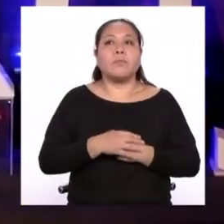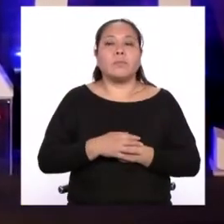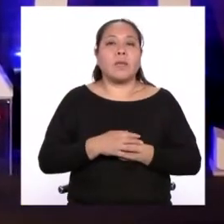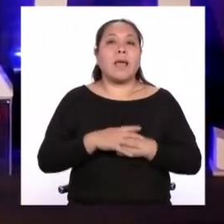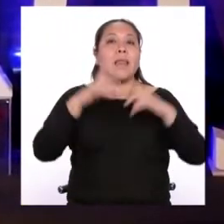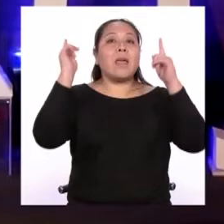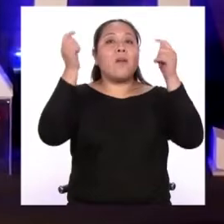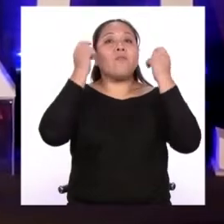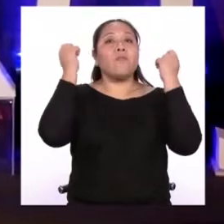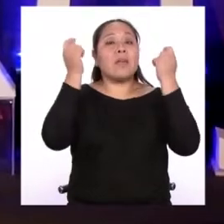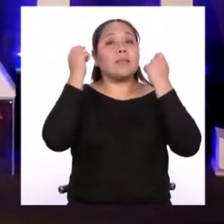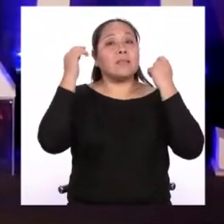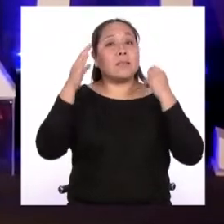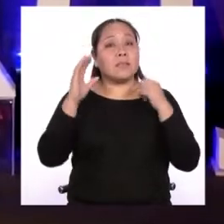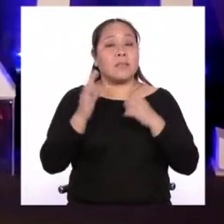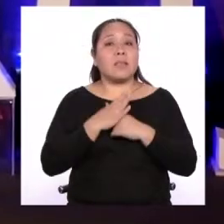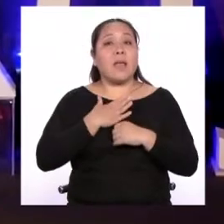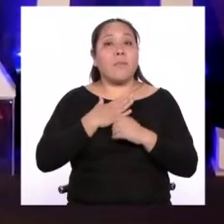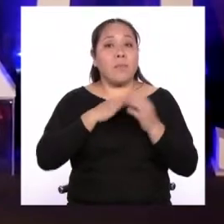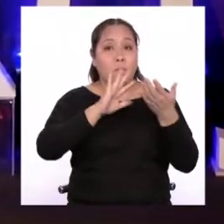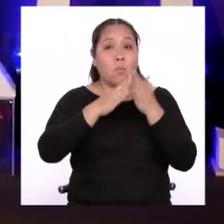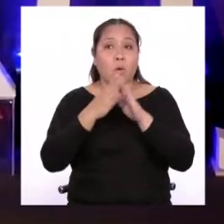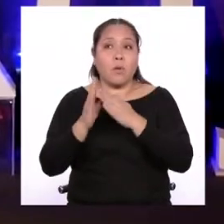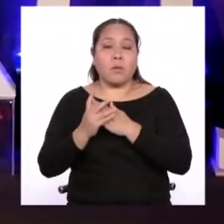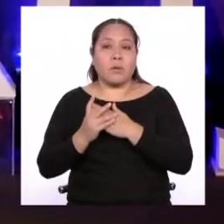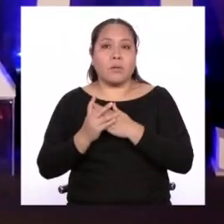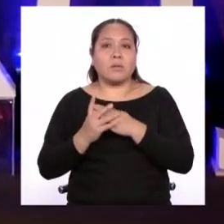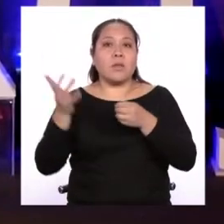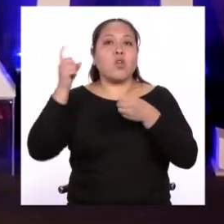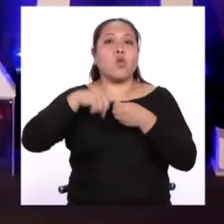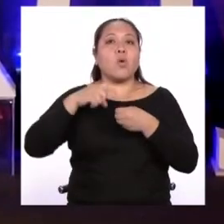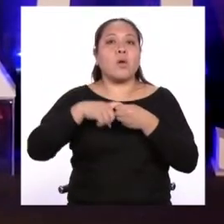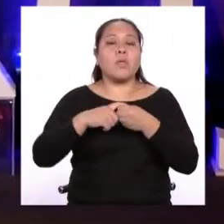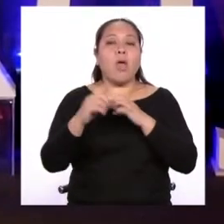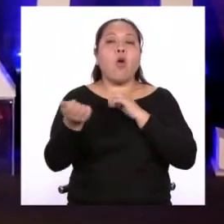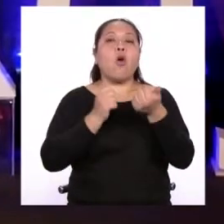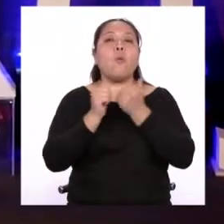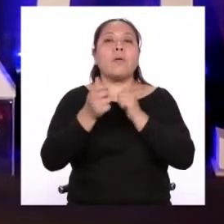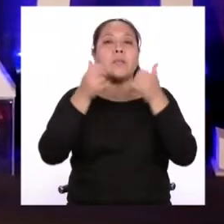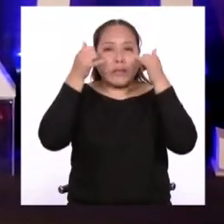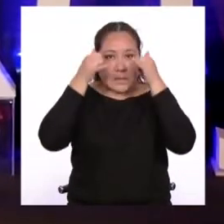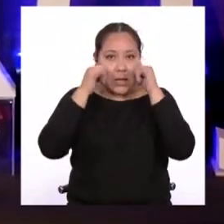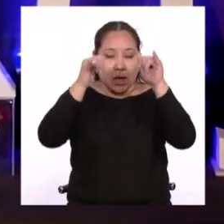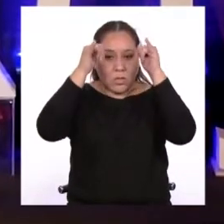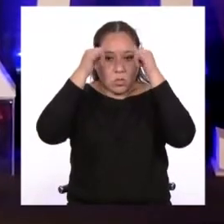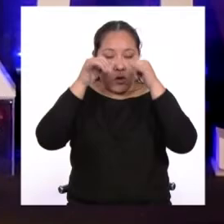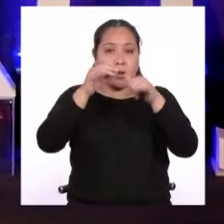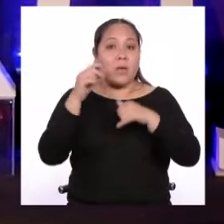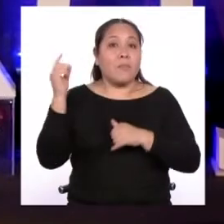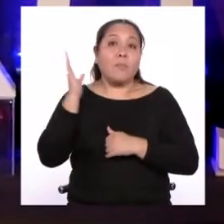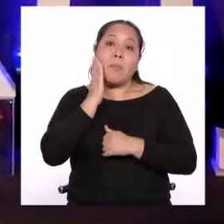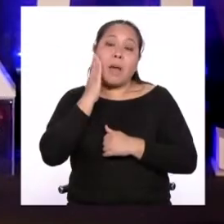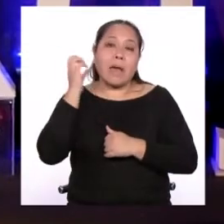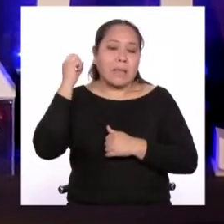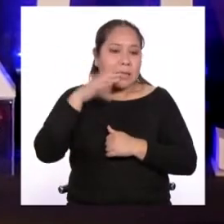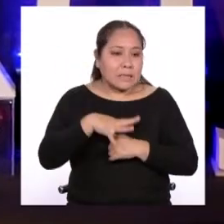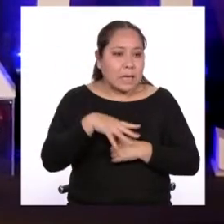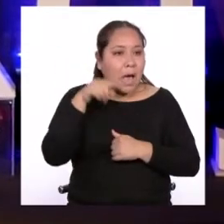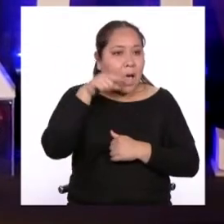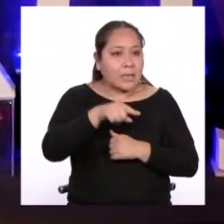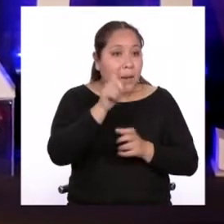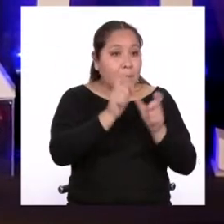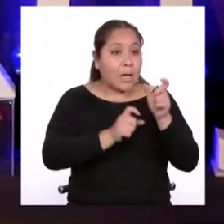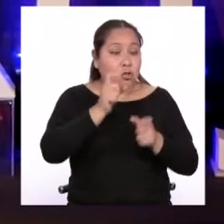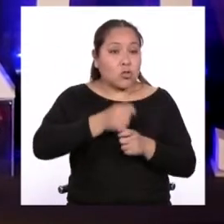fiestas patronales de mi pueblo se incluía una corrida de toros y mi madre decía que las personas que tomaban la sangre de